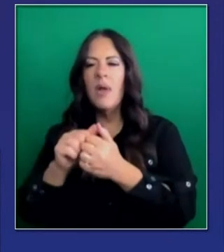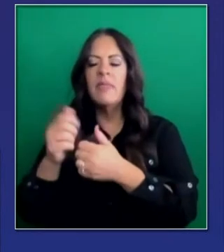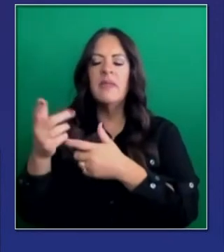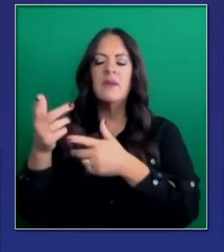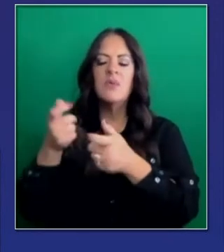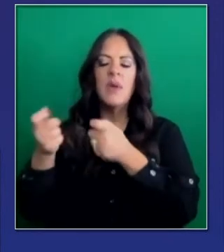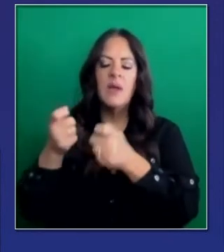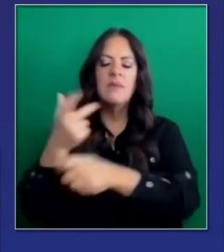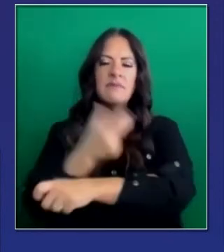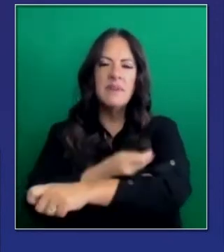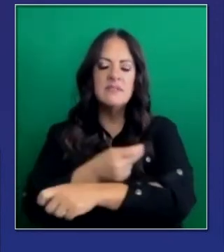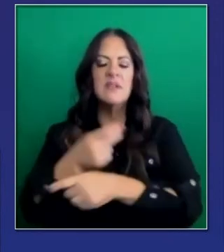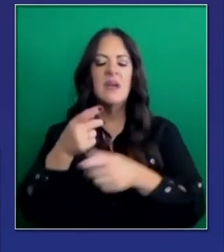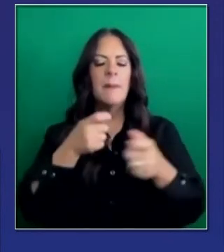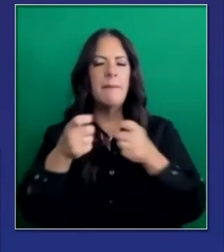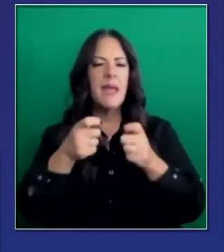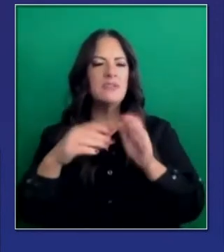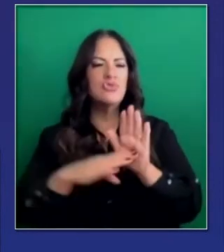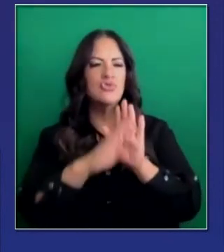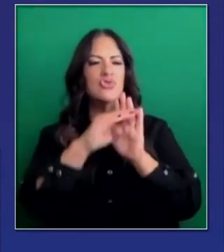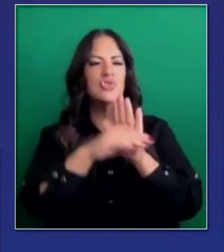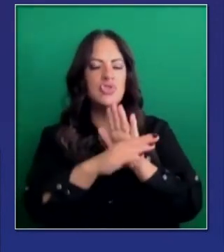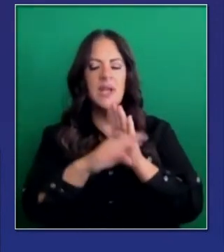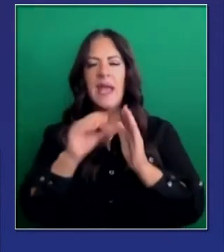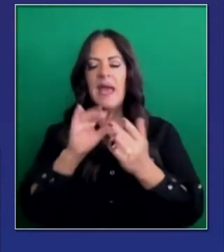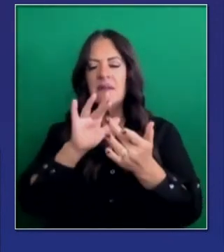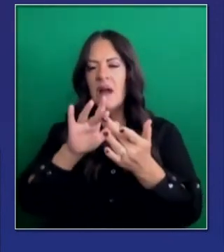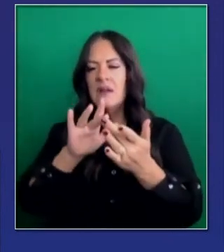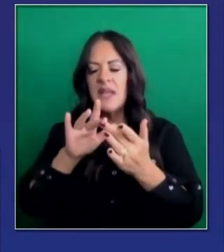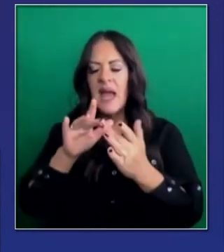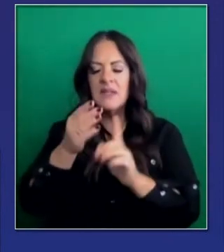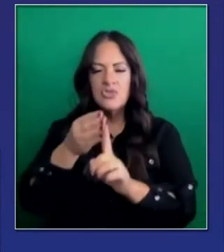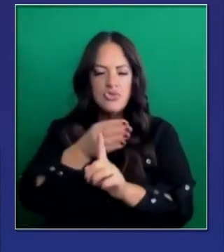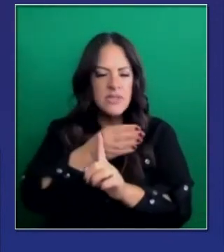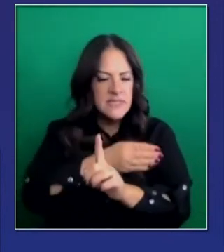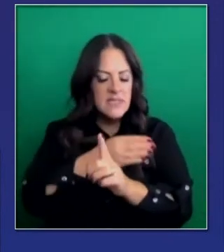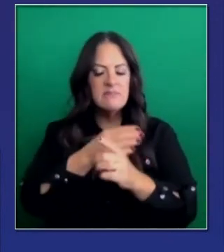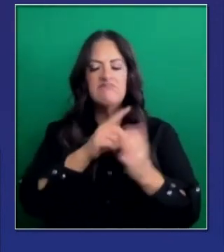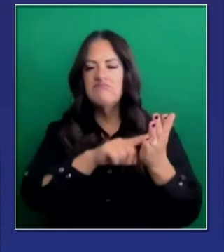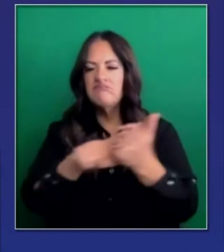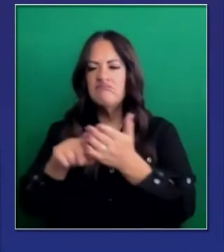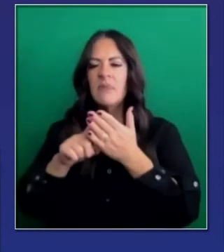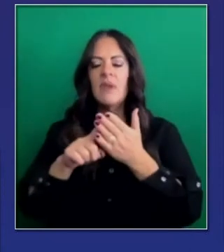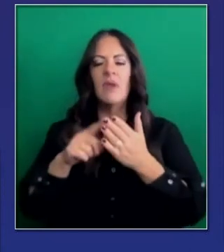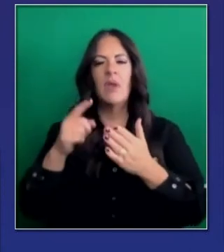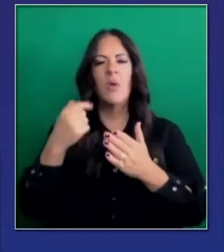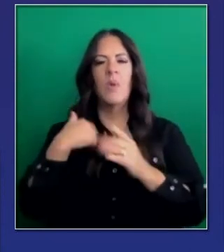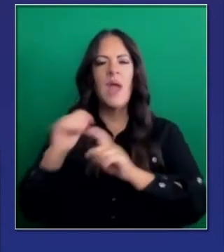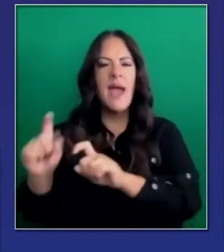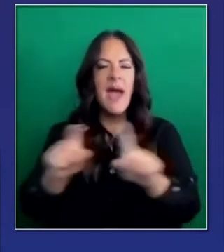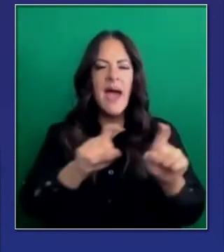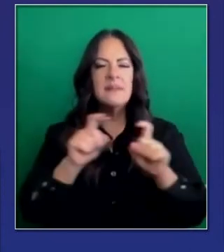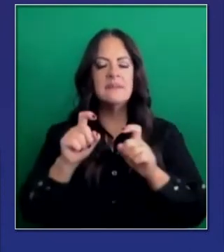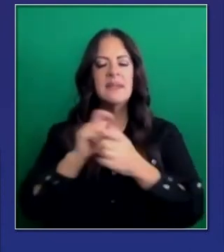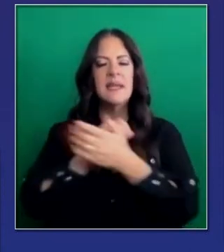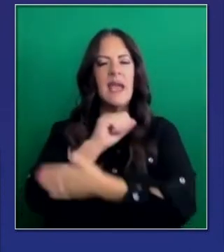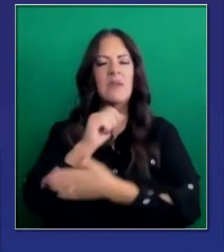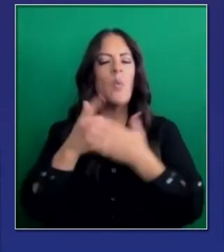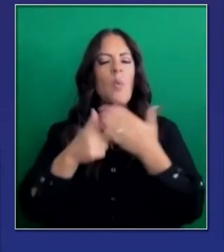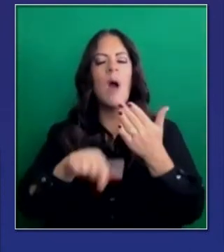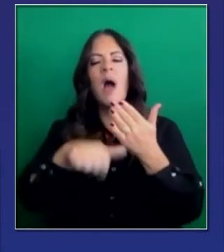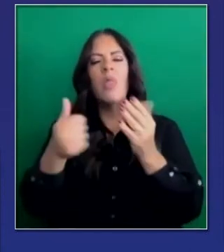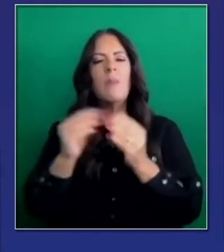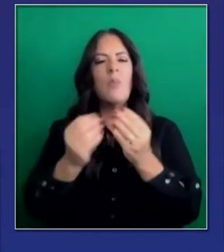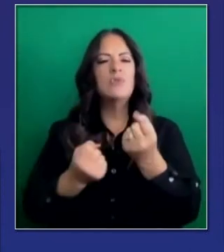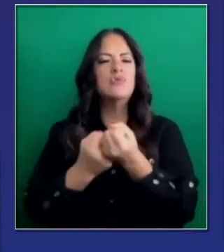las vacunaciones están manteniendo el trabajo con el rastreo de contactos y ahora sabemos lo que necesitan